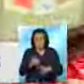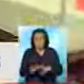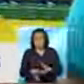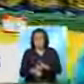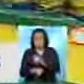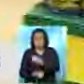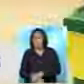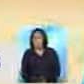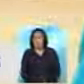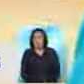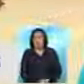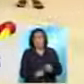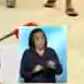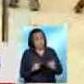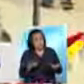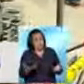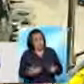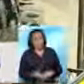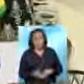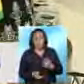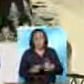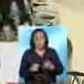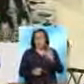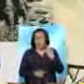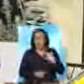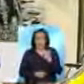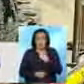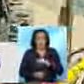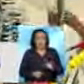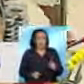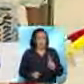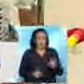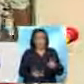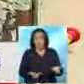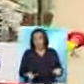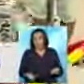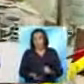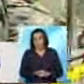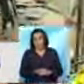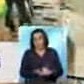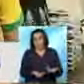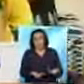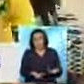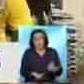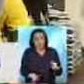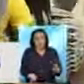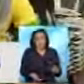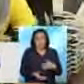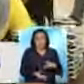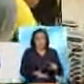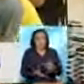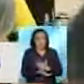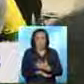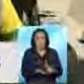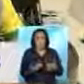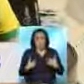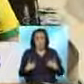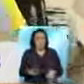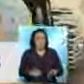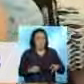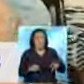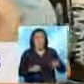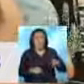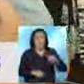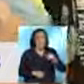cantidad. Sí, lo que pasa es que es para un restaurante, no es para sí, que justo está desabastecido de limones